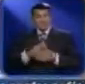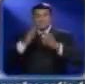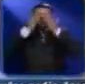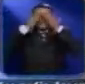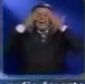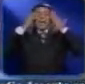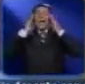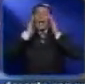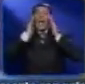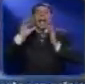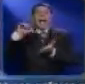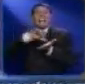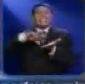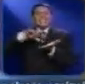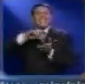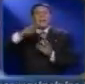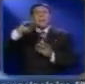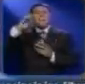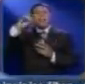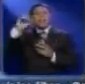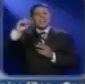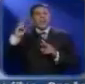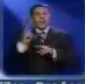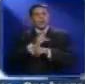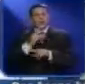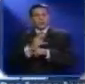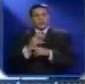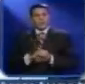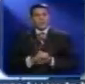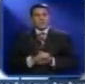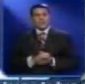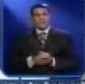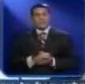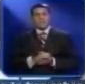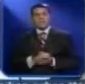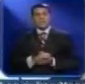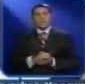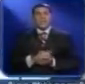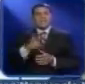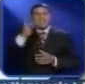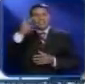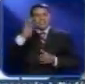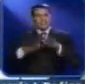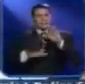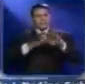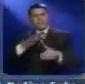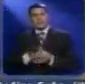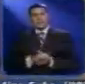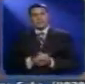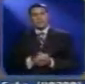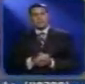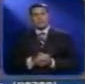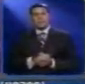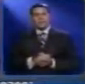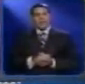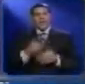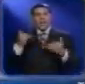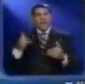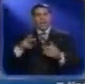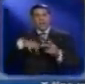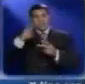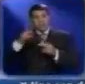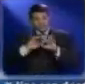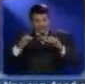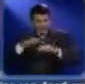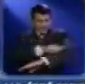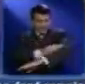aceites de mandarina son utilizados durante el proceso. Se realiza en tres pasos. Lo primero que hacemos es una exfoliación. Luego de realizar esta